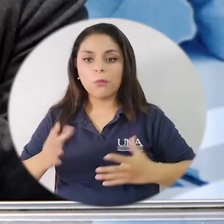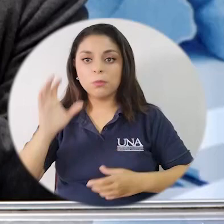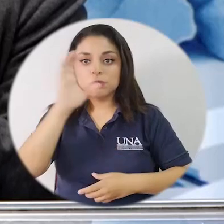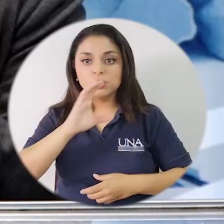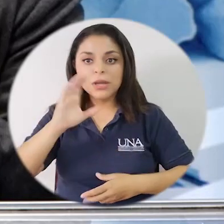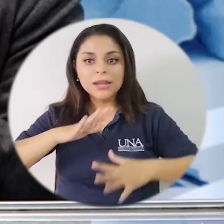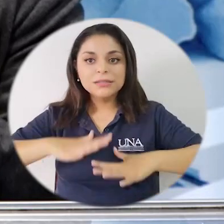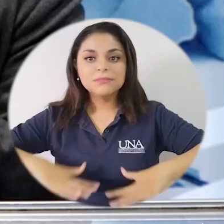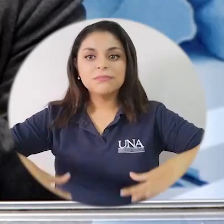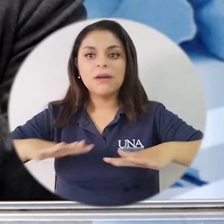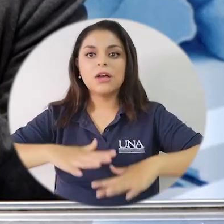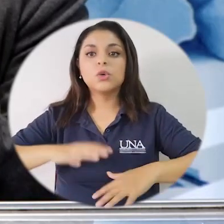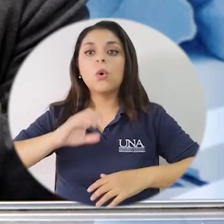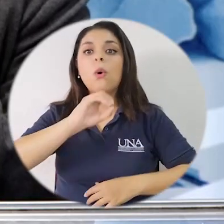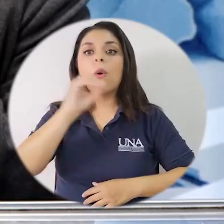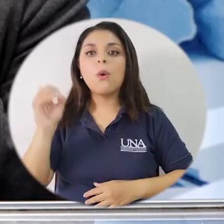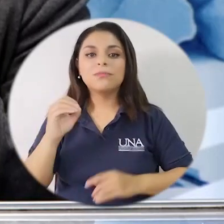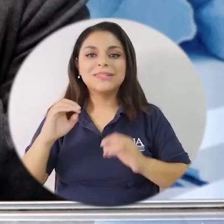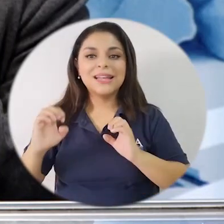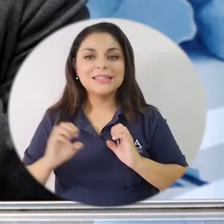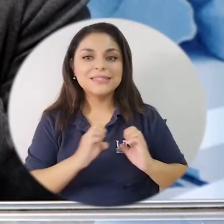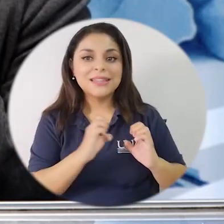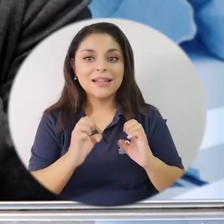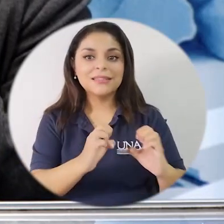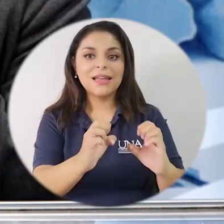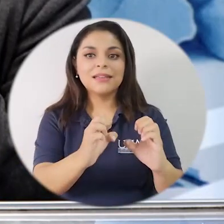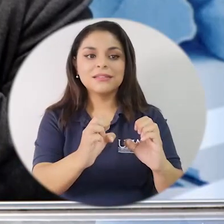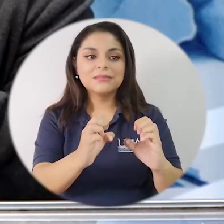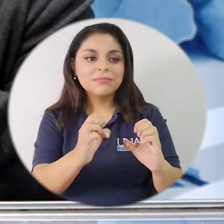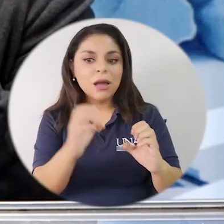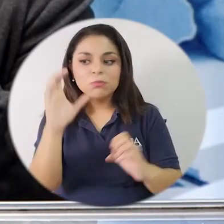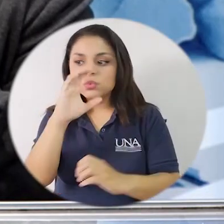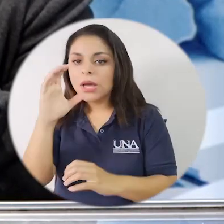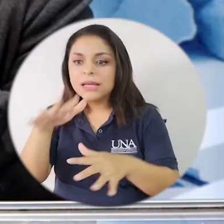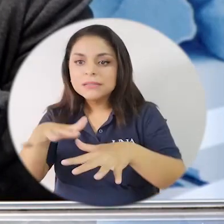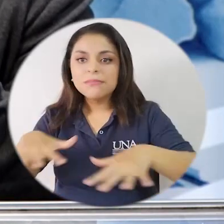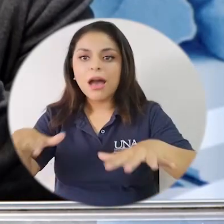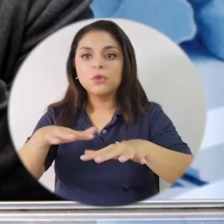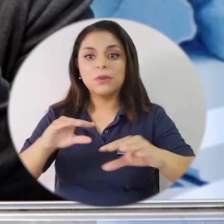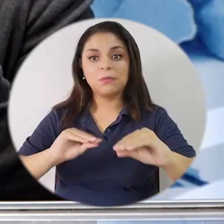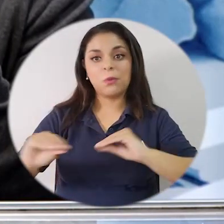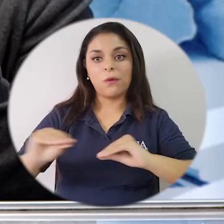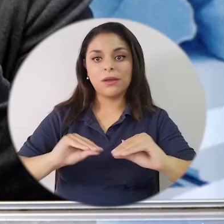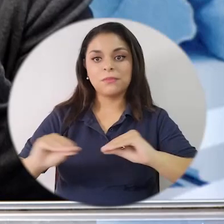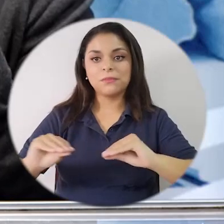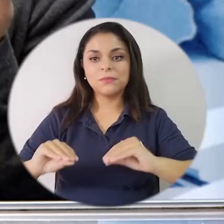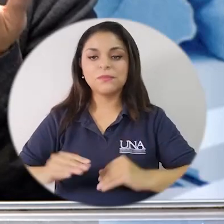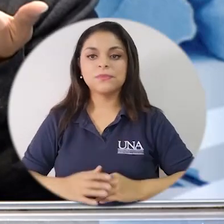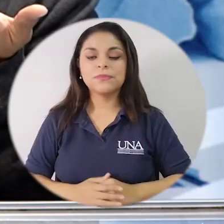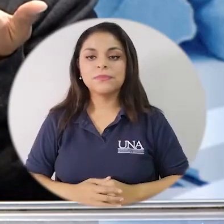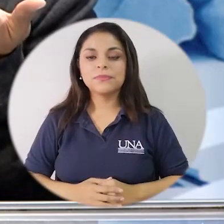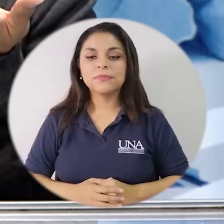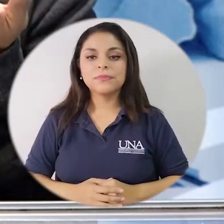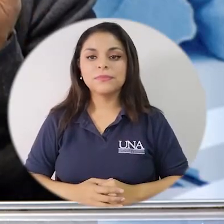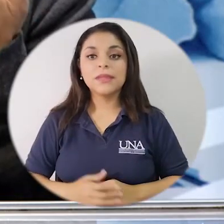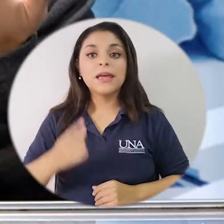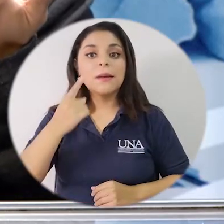cómo buscar las estrategias para propiciar espacios que nos podamos pues mover.